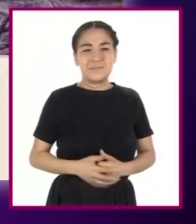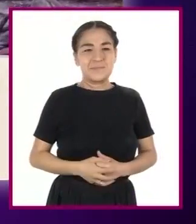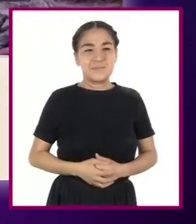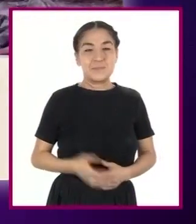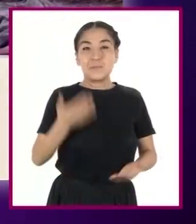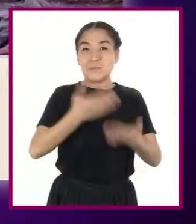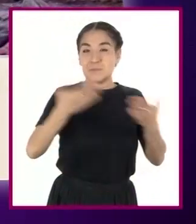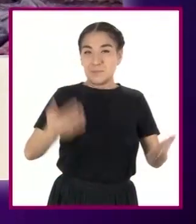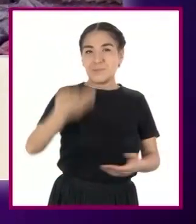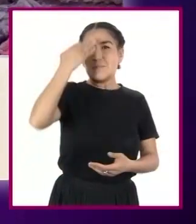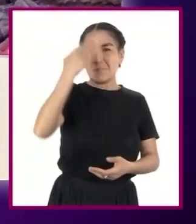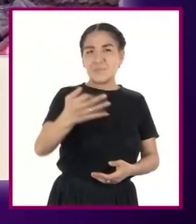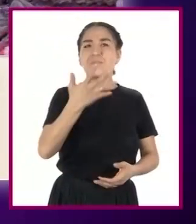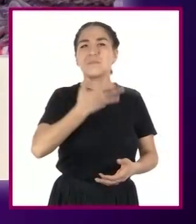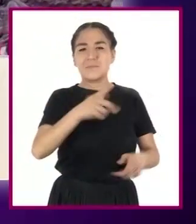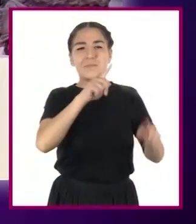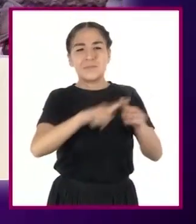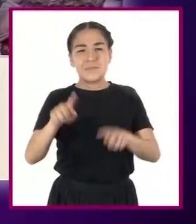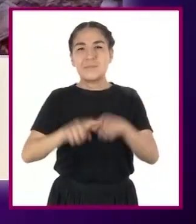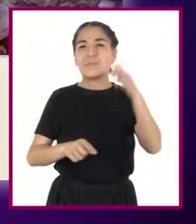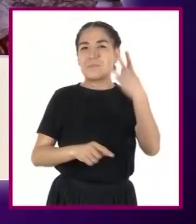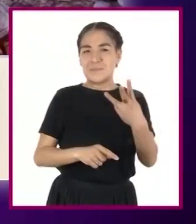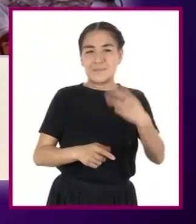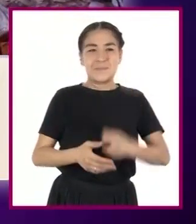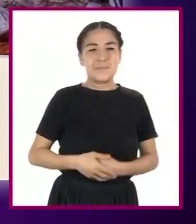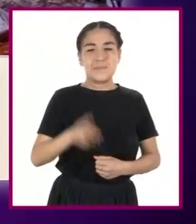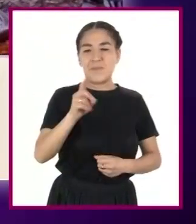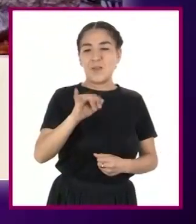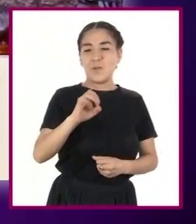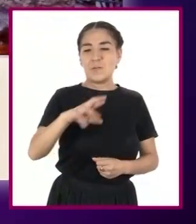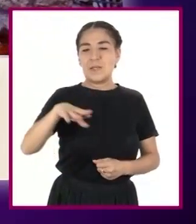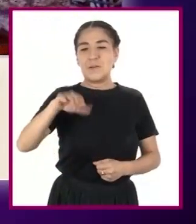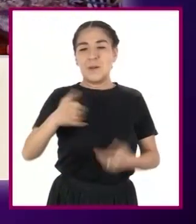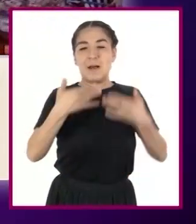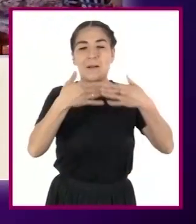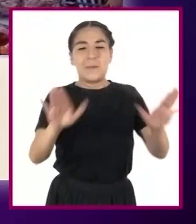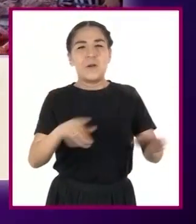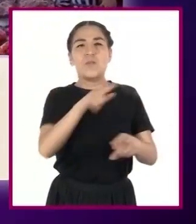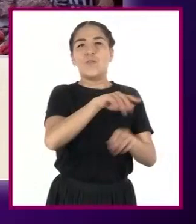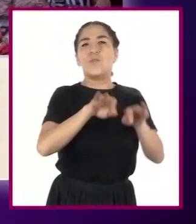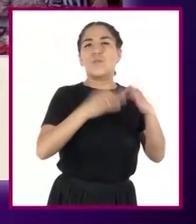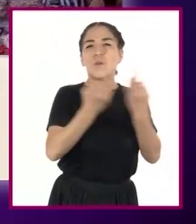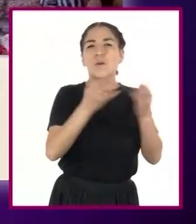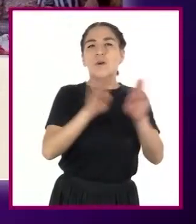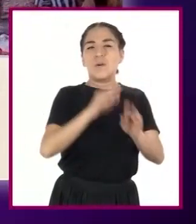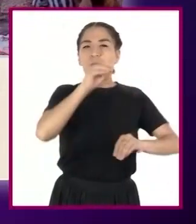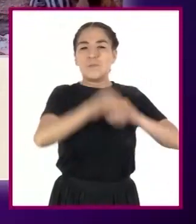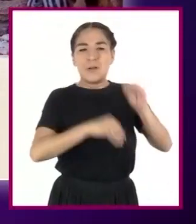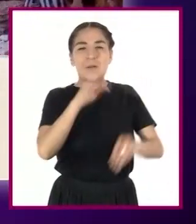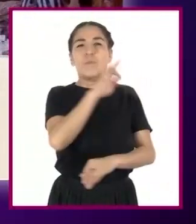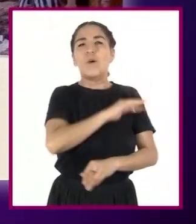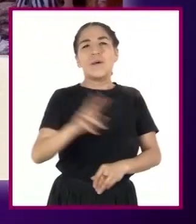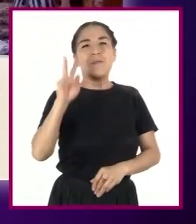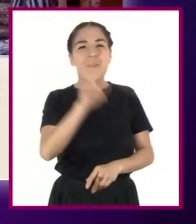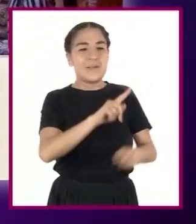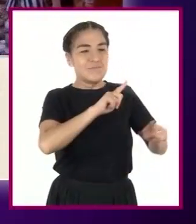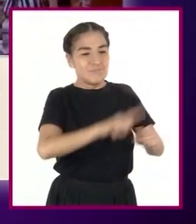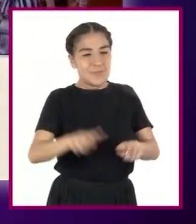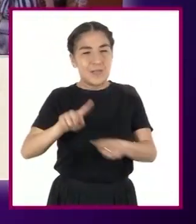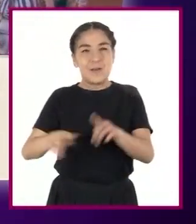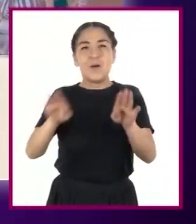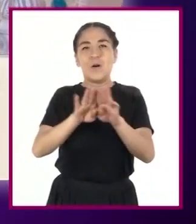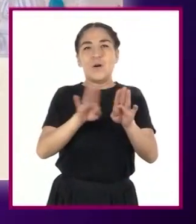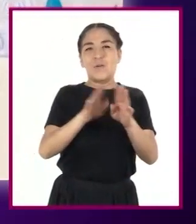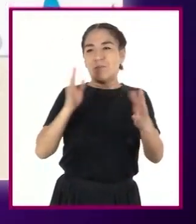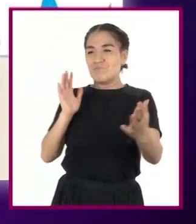la actualidad podemos identificar 3 tipos. El diorama abierto está estructurado de tal manera que puede apreciarse desde diferentes